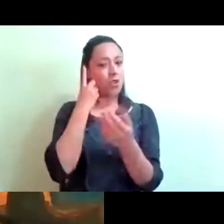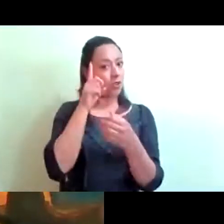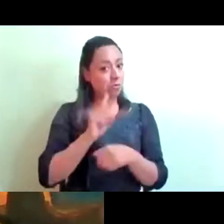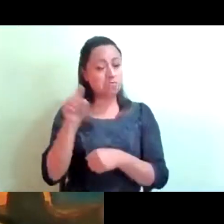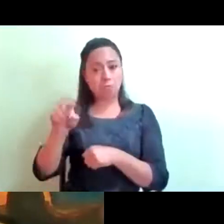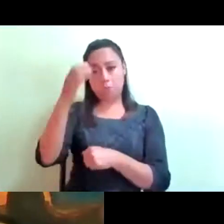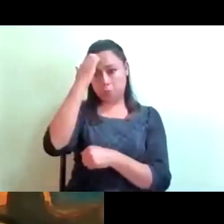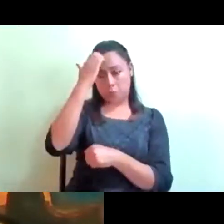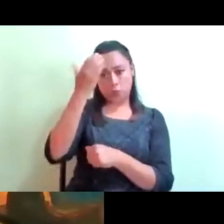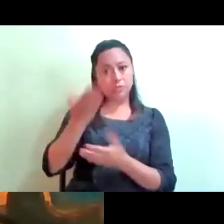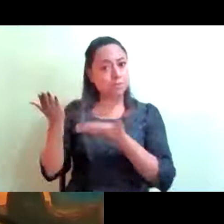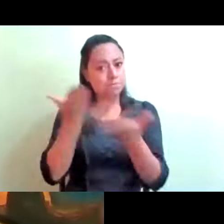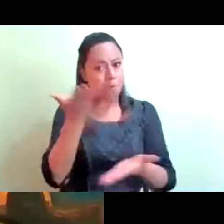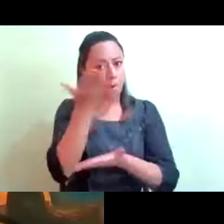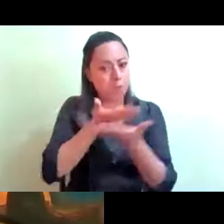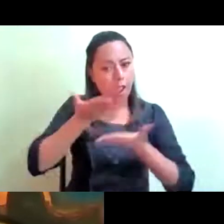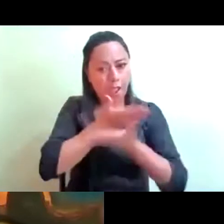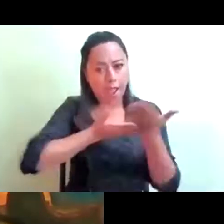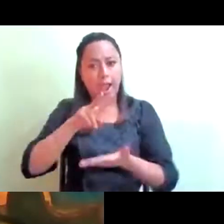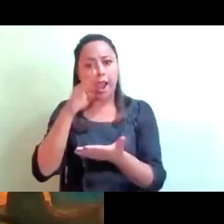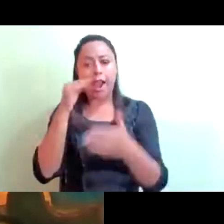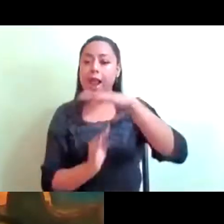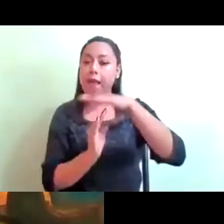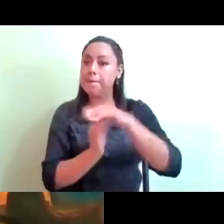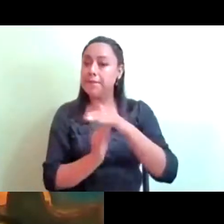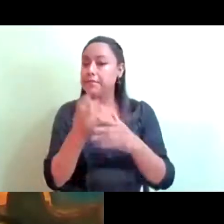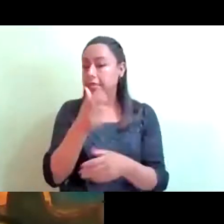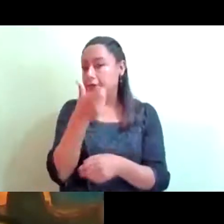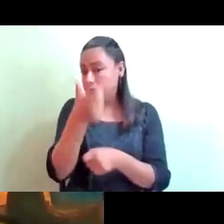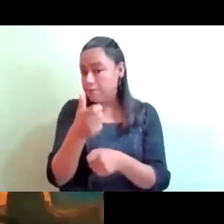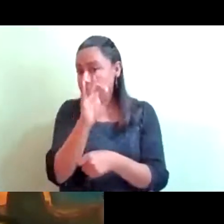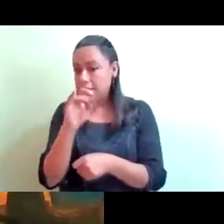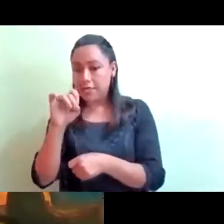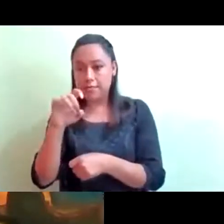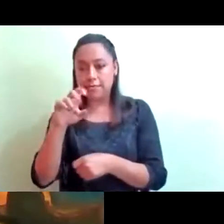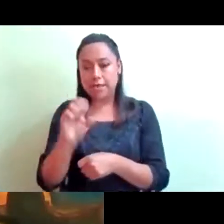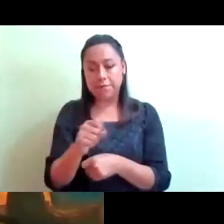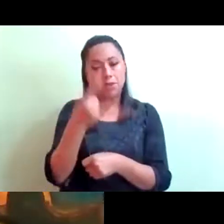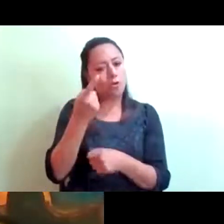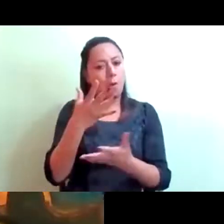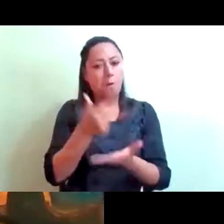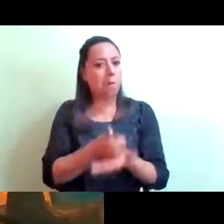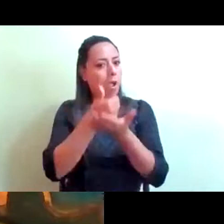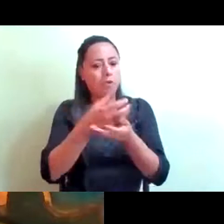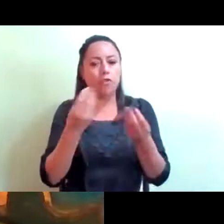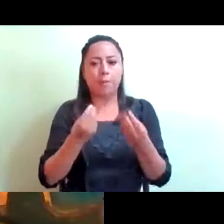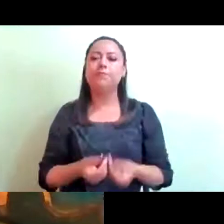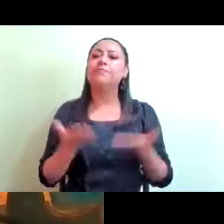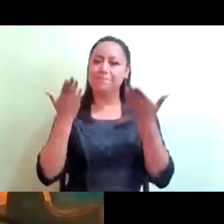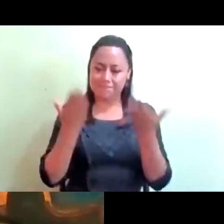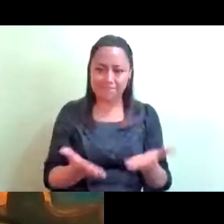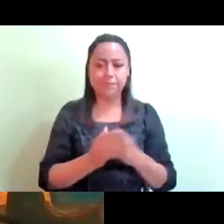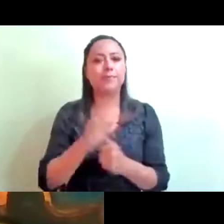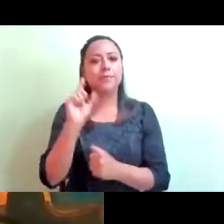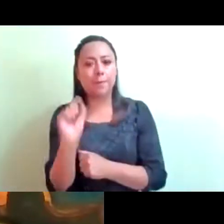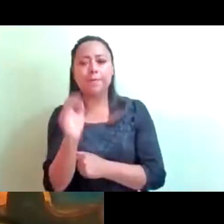el tema de financiamiento tan relevante para el sector y las necesidades que hemos estado conversando. Así que adelante, por favor, 20